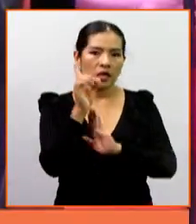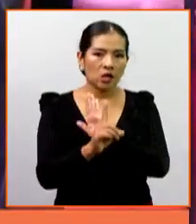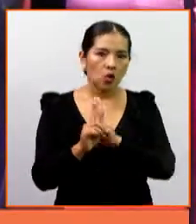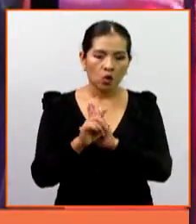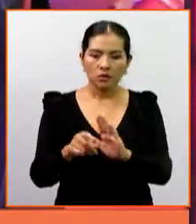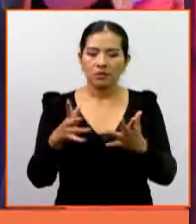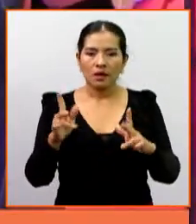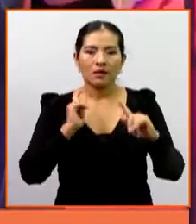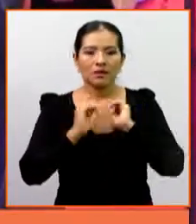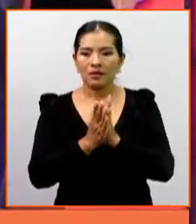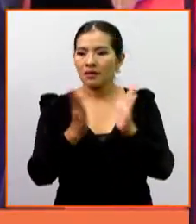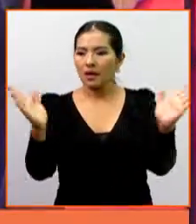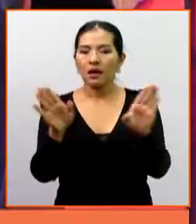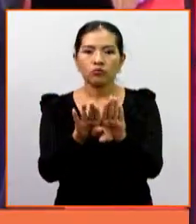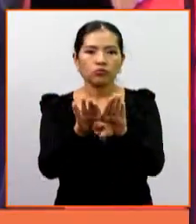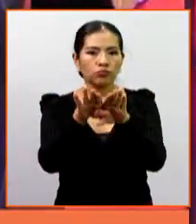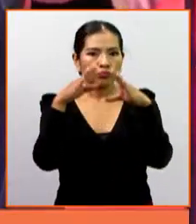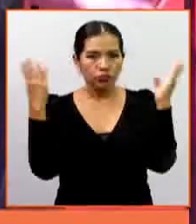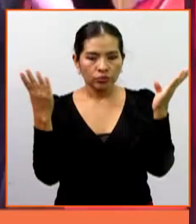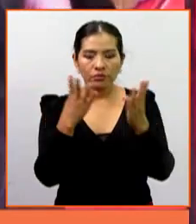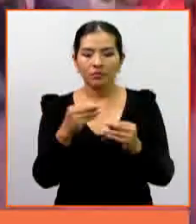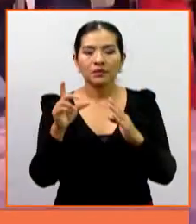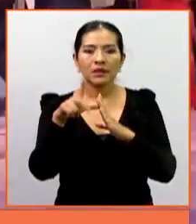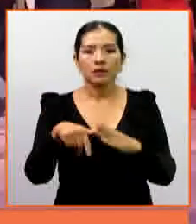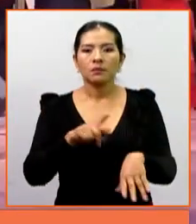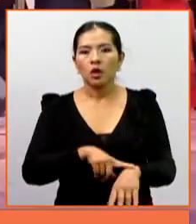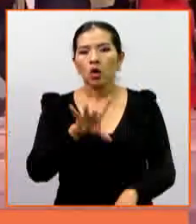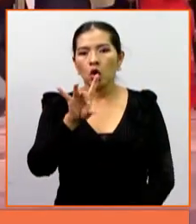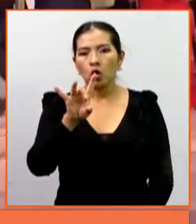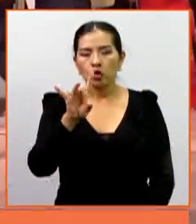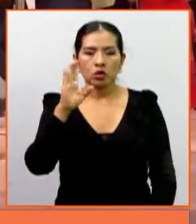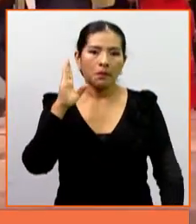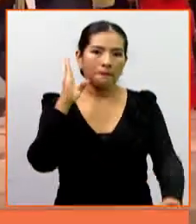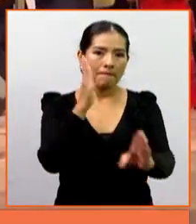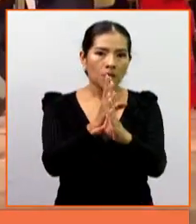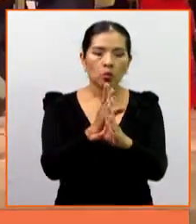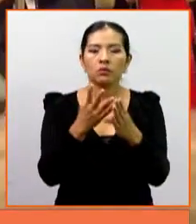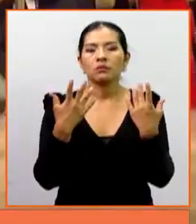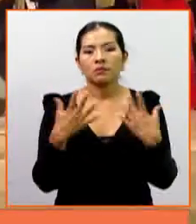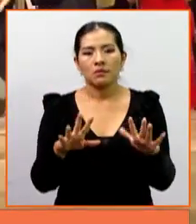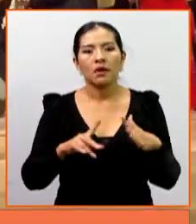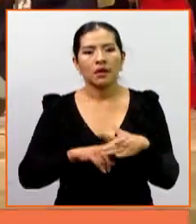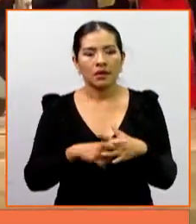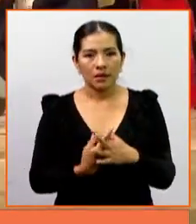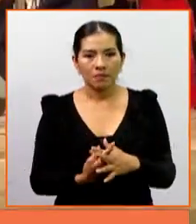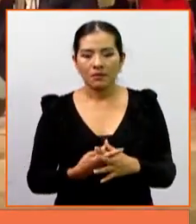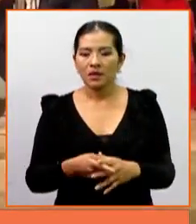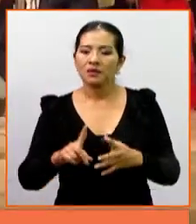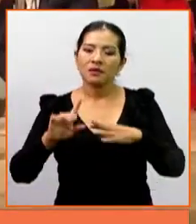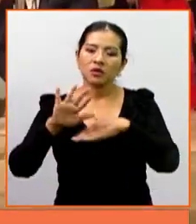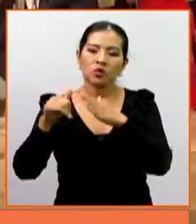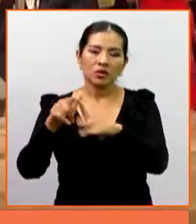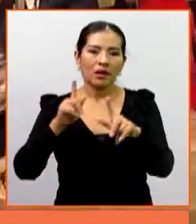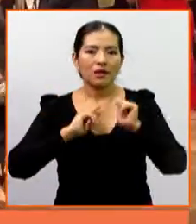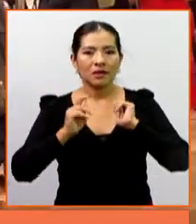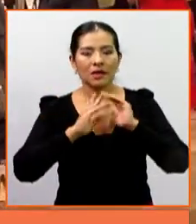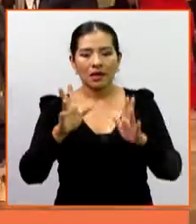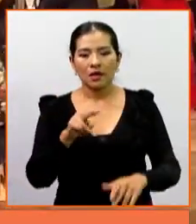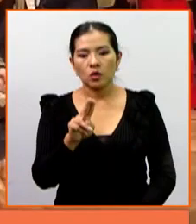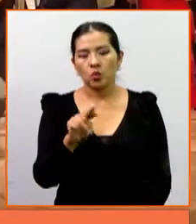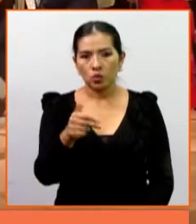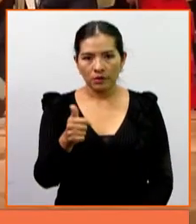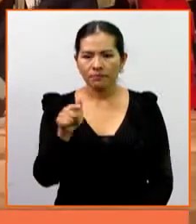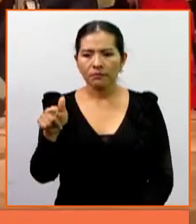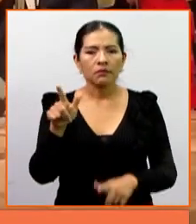del teatro, y a las 20 horas en punto vamos a estar ya comenzando el concierto en el Teatro Nuna, este lugar que se